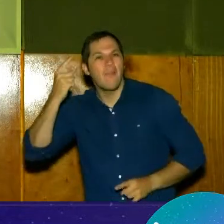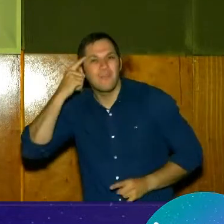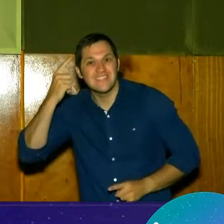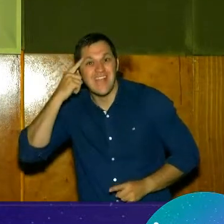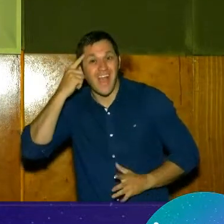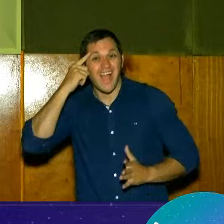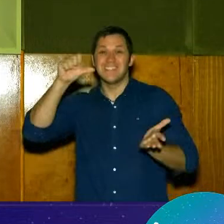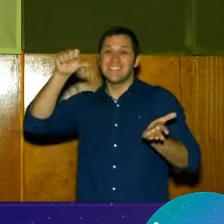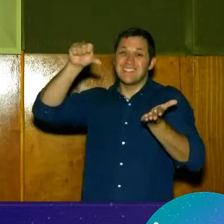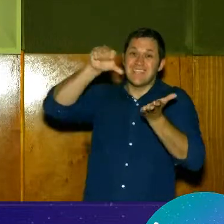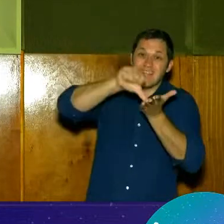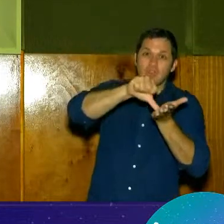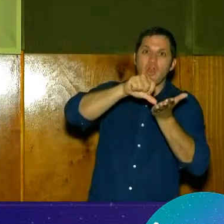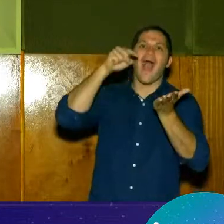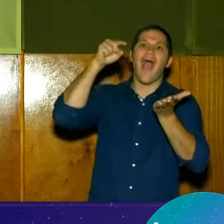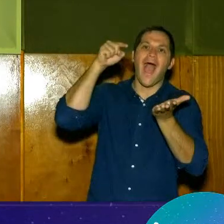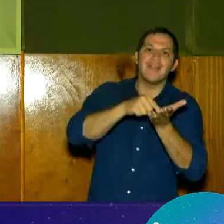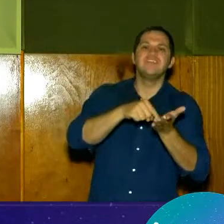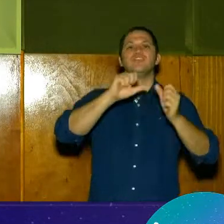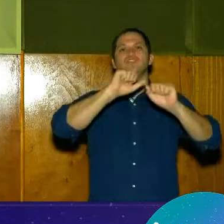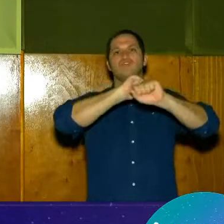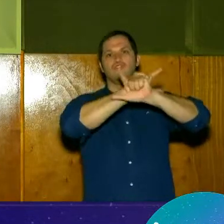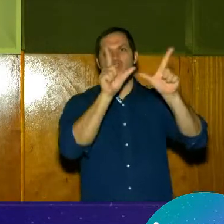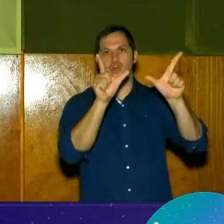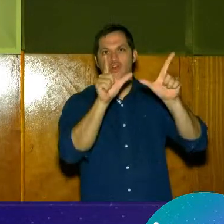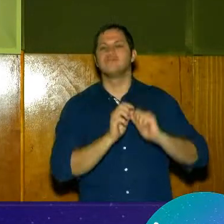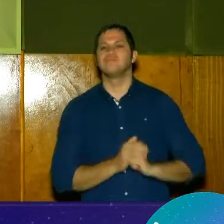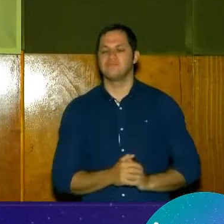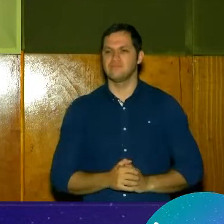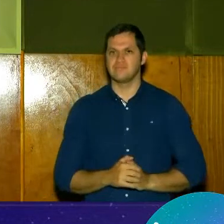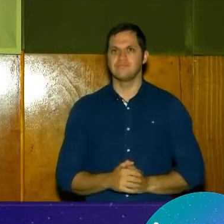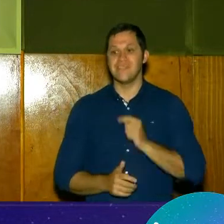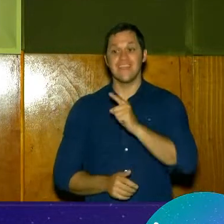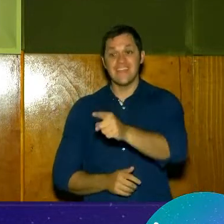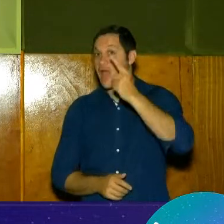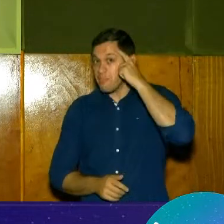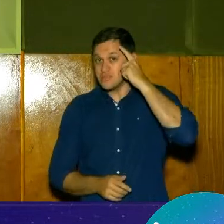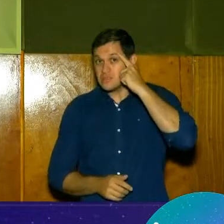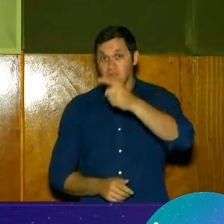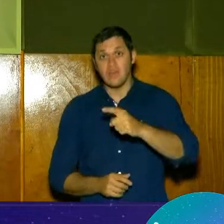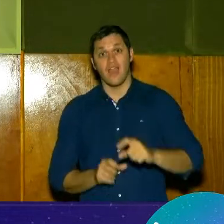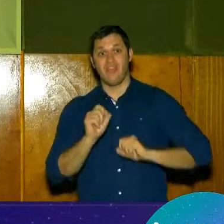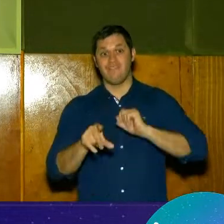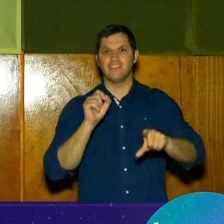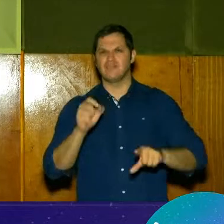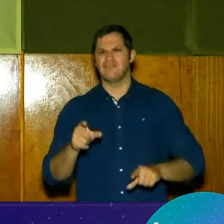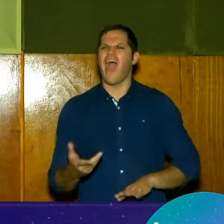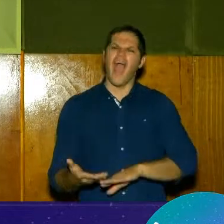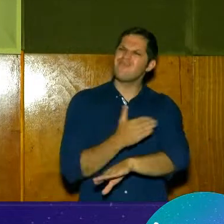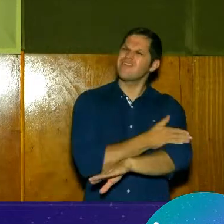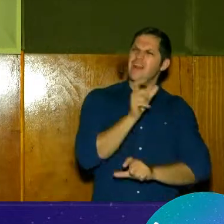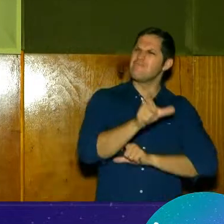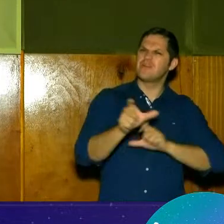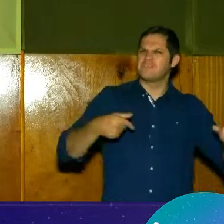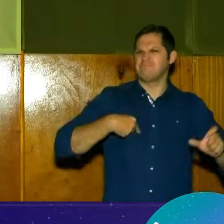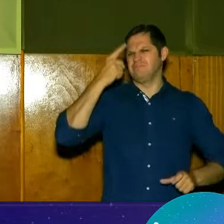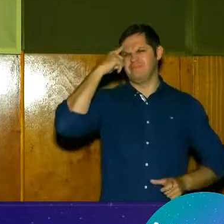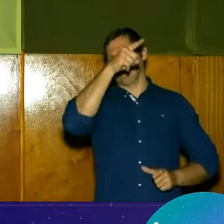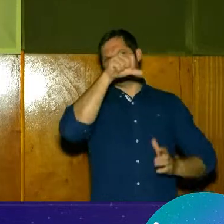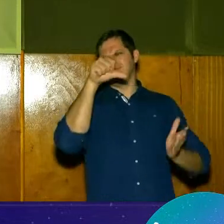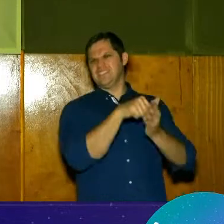centro del sistema solar del universo de lo que ellos conocían como universo estaba el sol eso